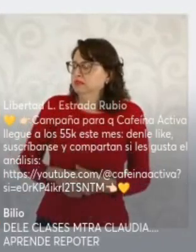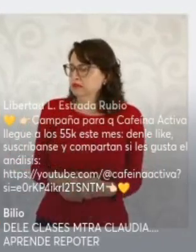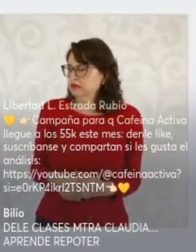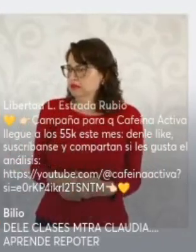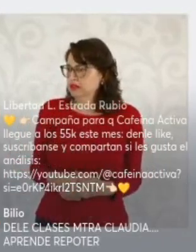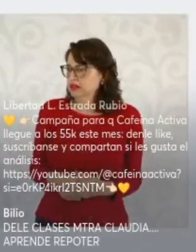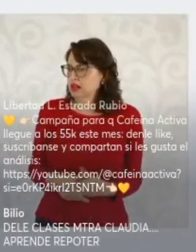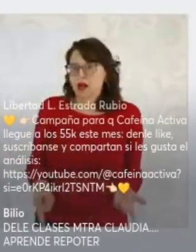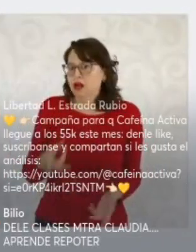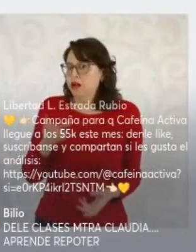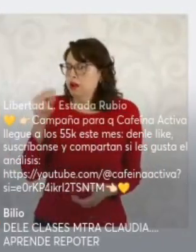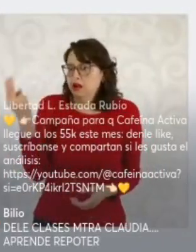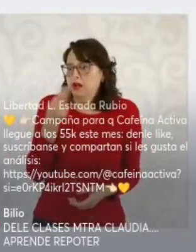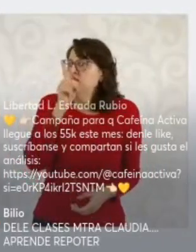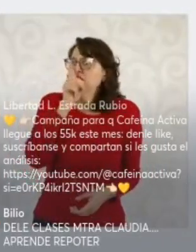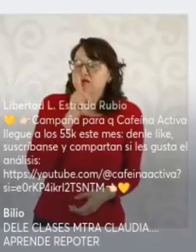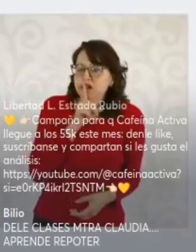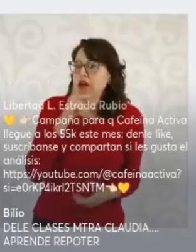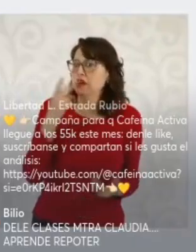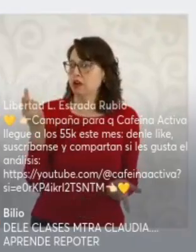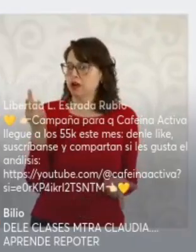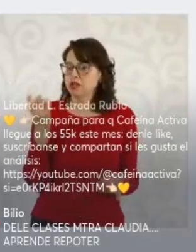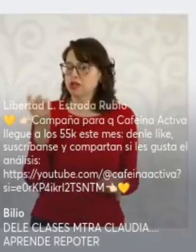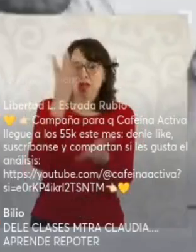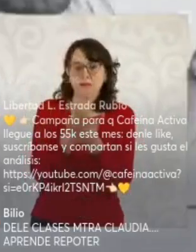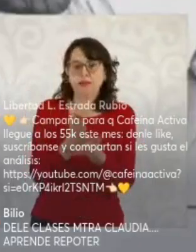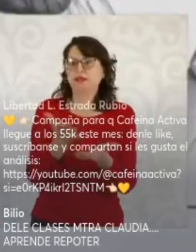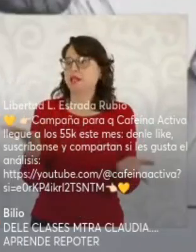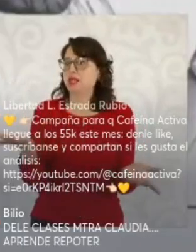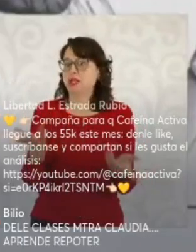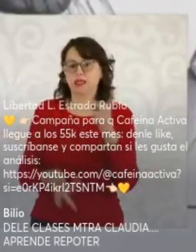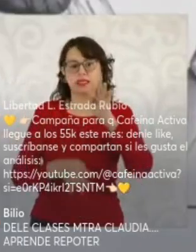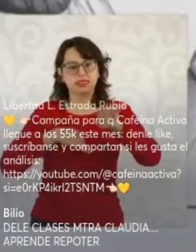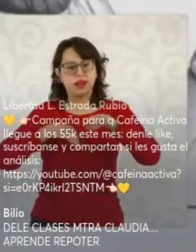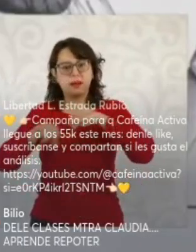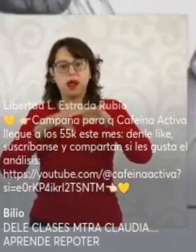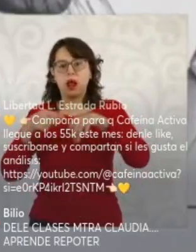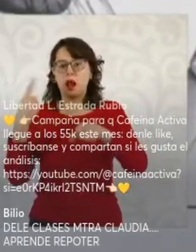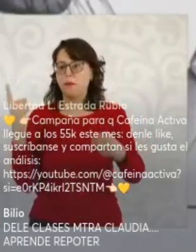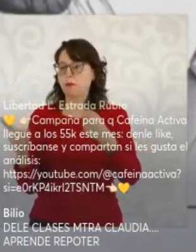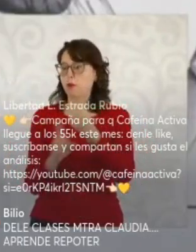¿Mintiéndole a la gente? No, sino sencillamente